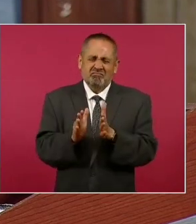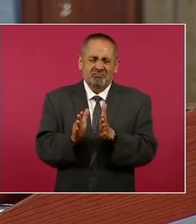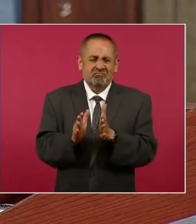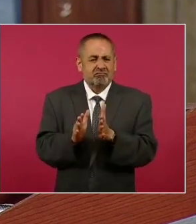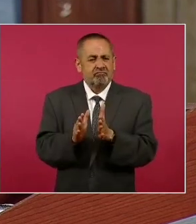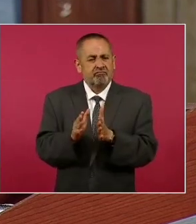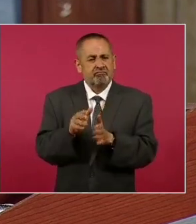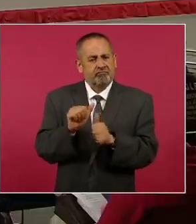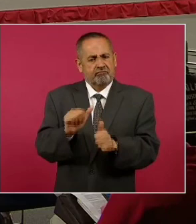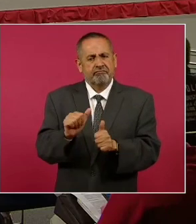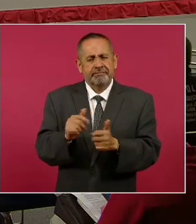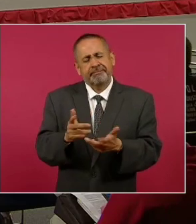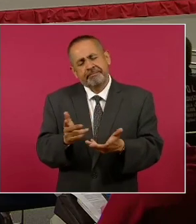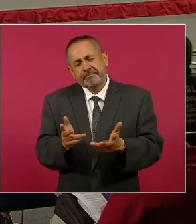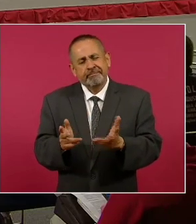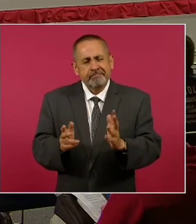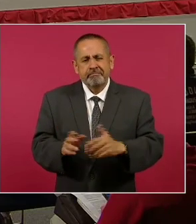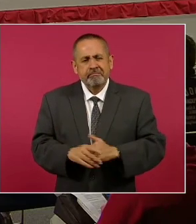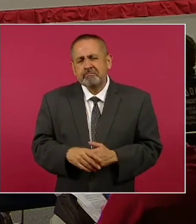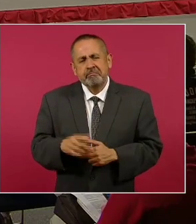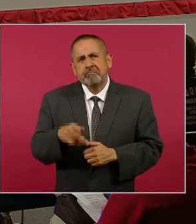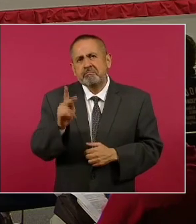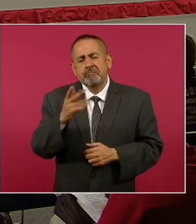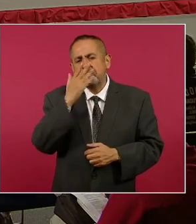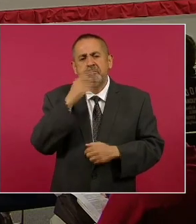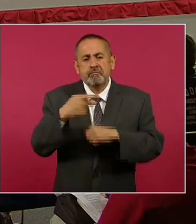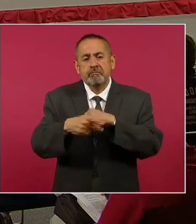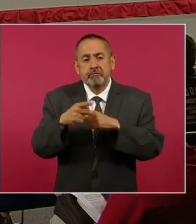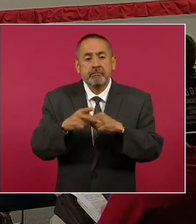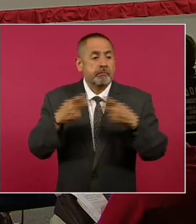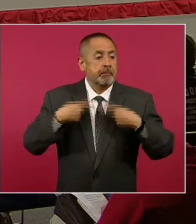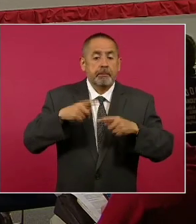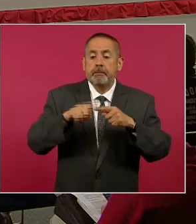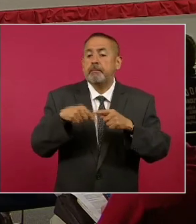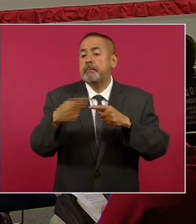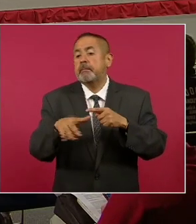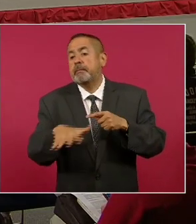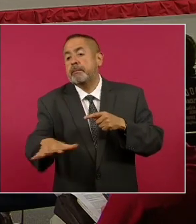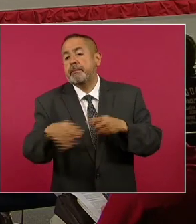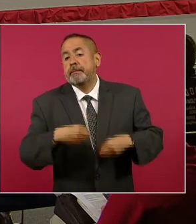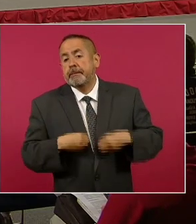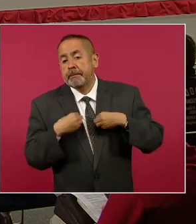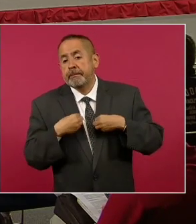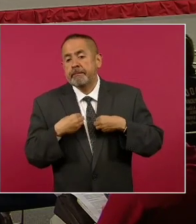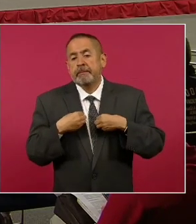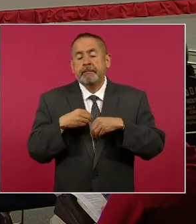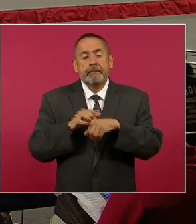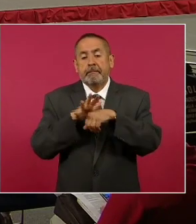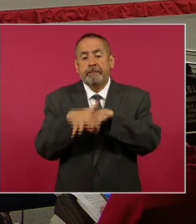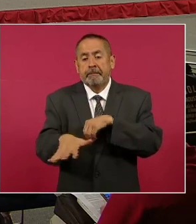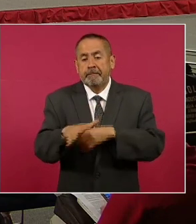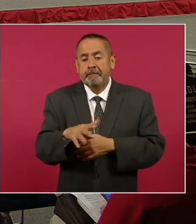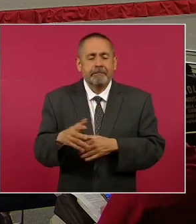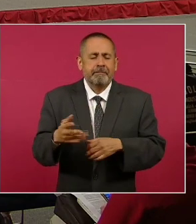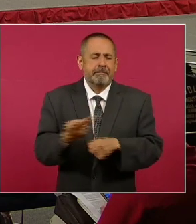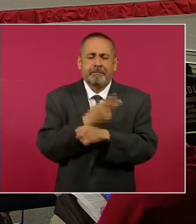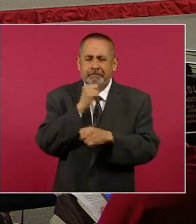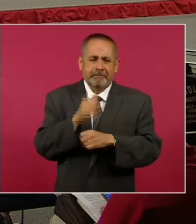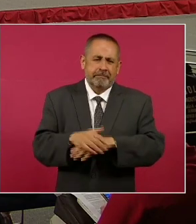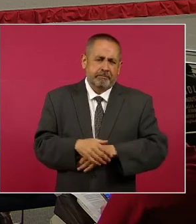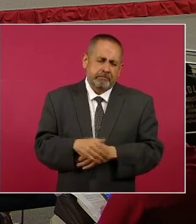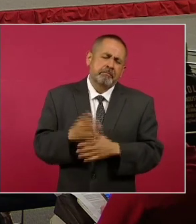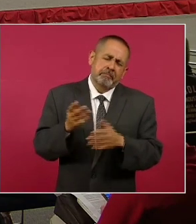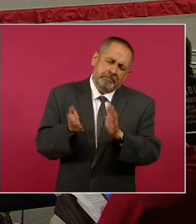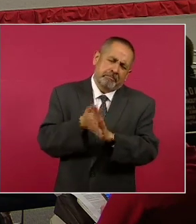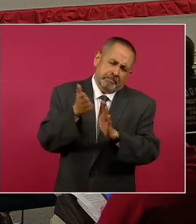capas de concreto. No hay riesgo para la población. Es necesario, sí, reparar las filtraciones para evitar la